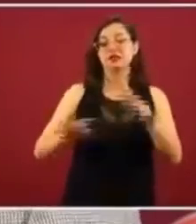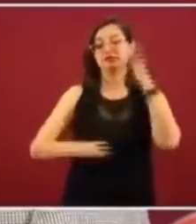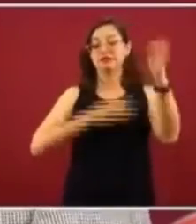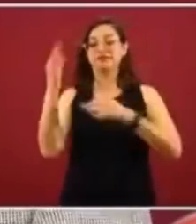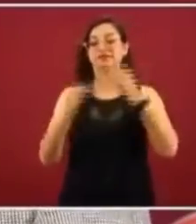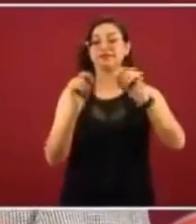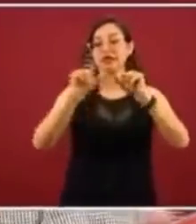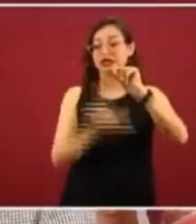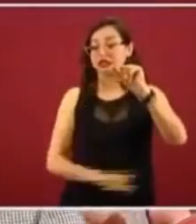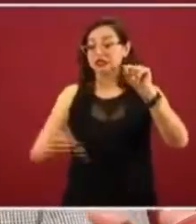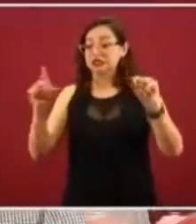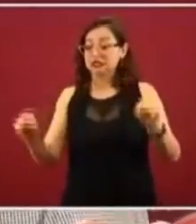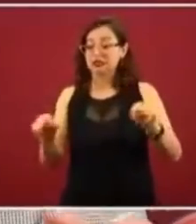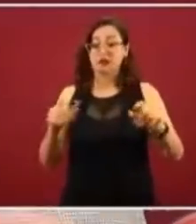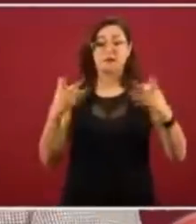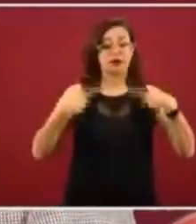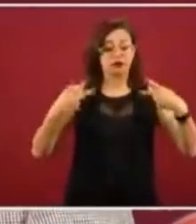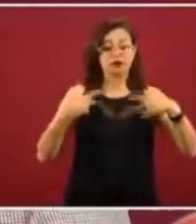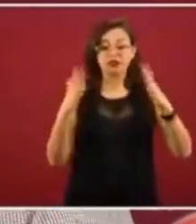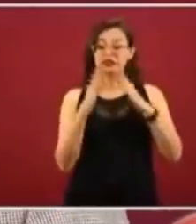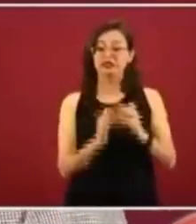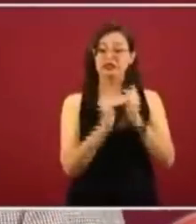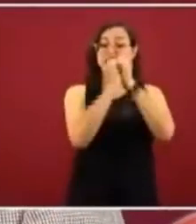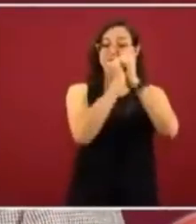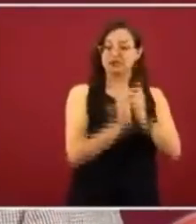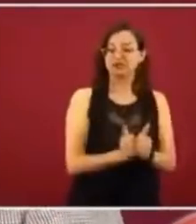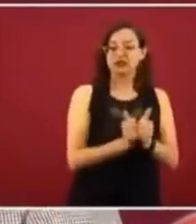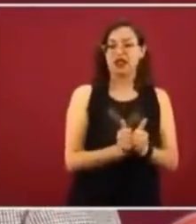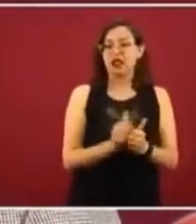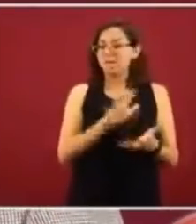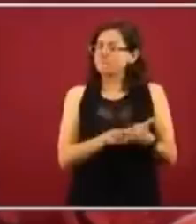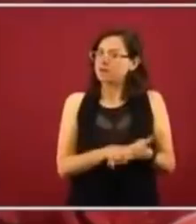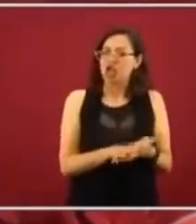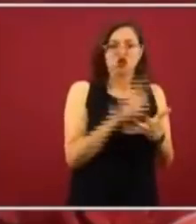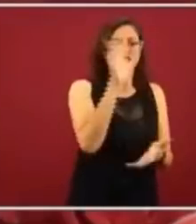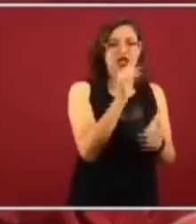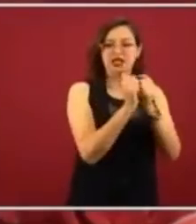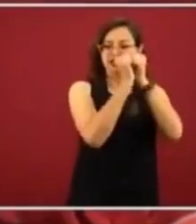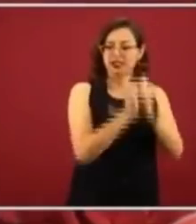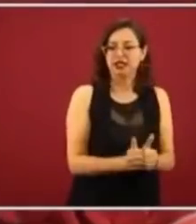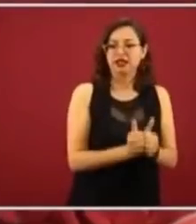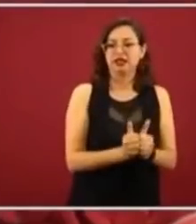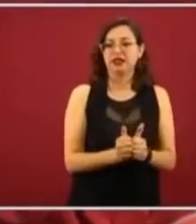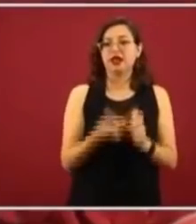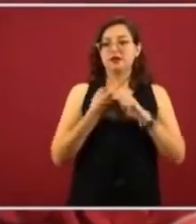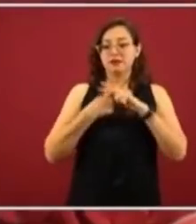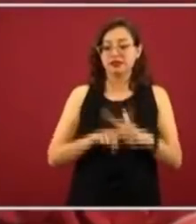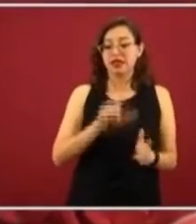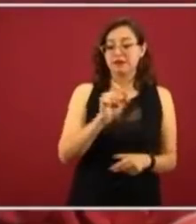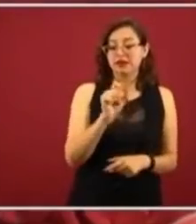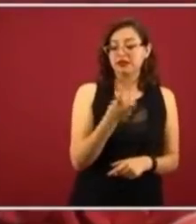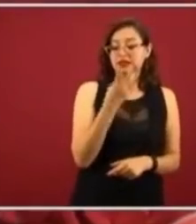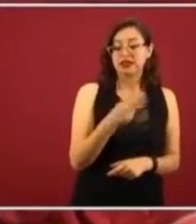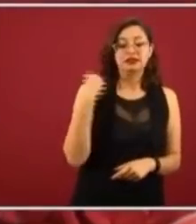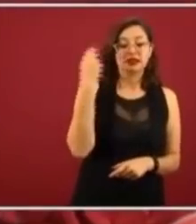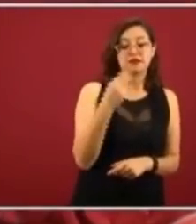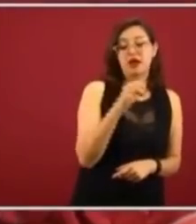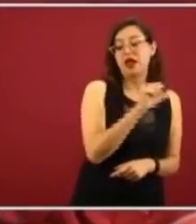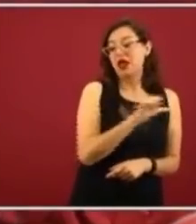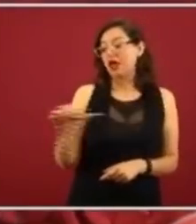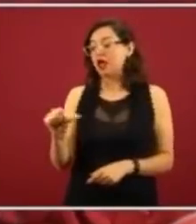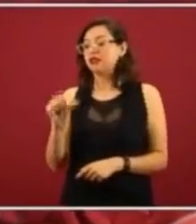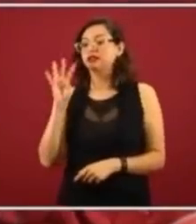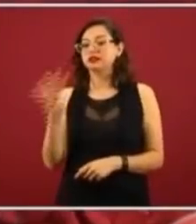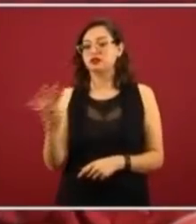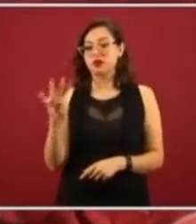que implica la desmovilización masiva de la población, empieza el 23 de marzo, termina el 19 de